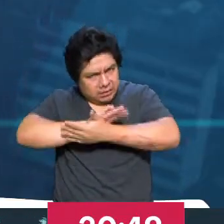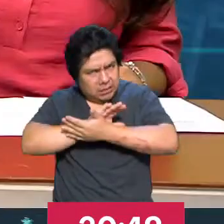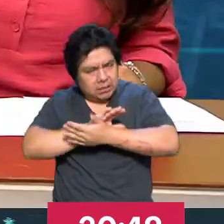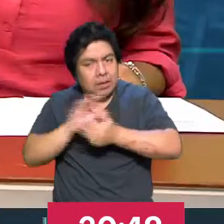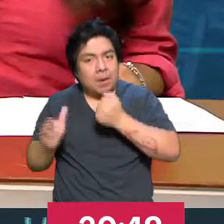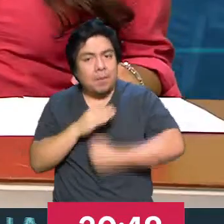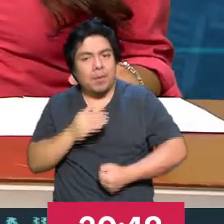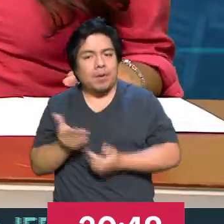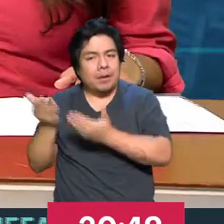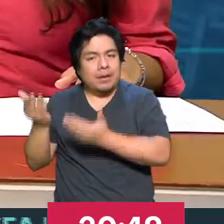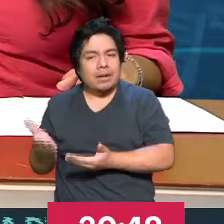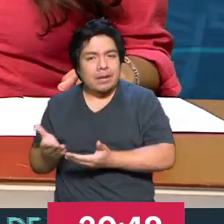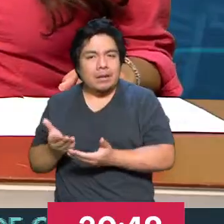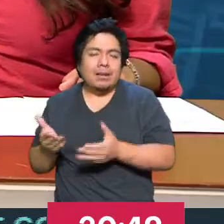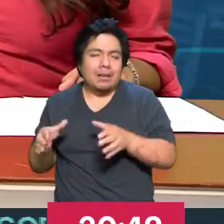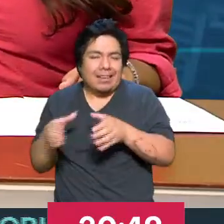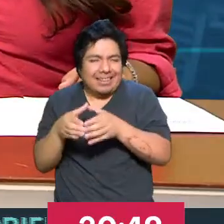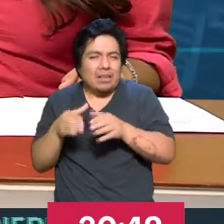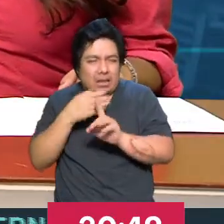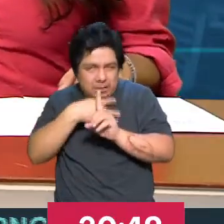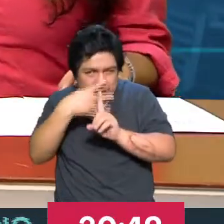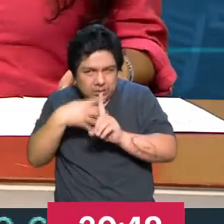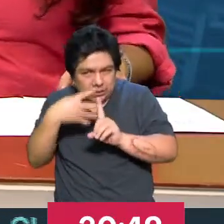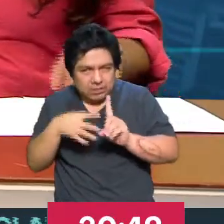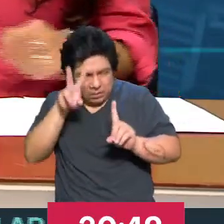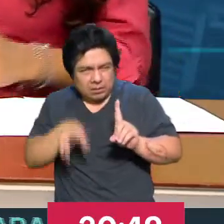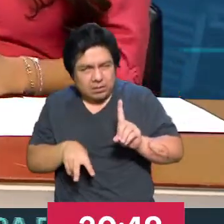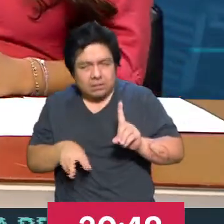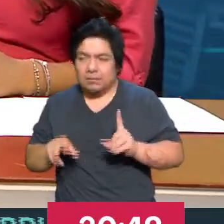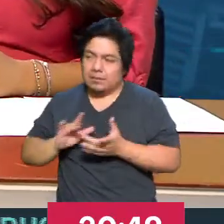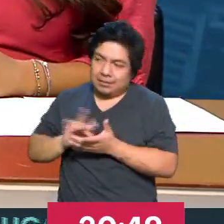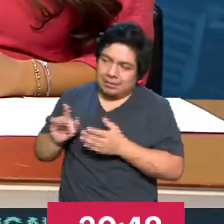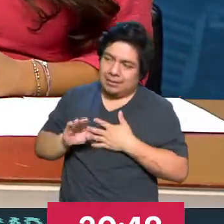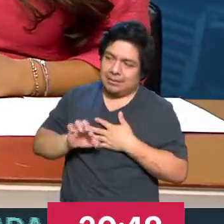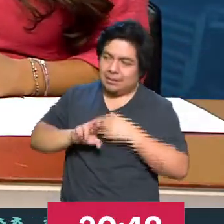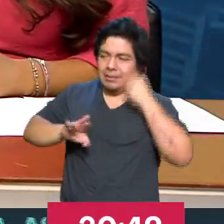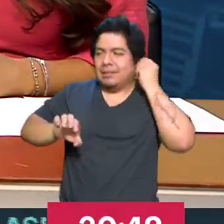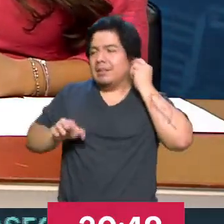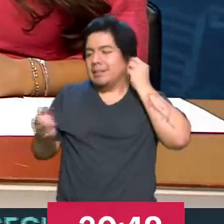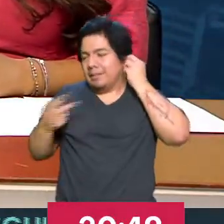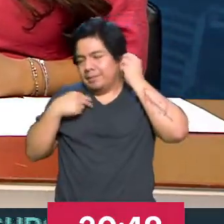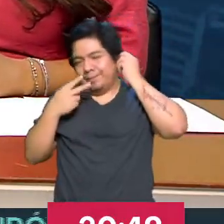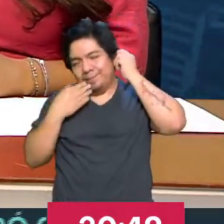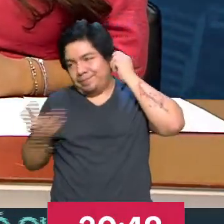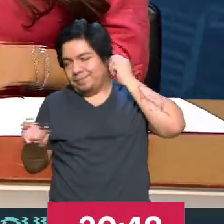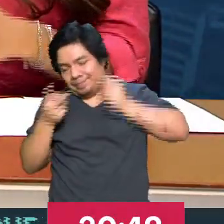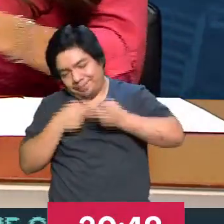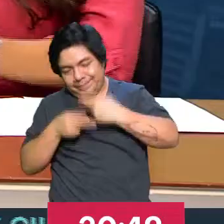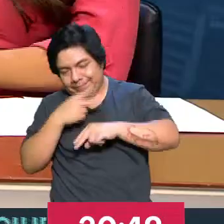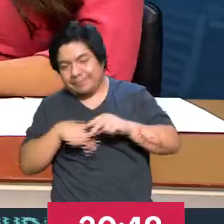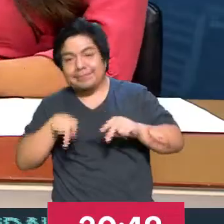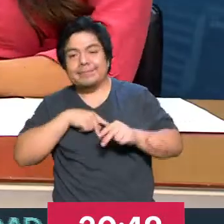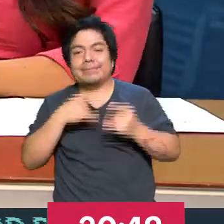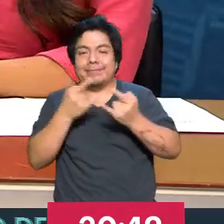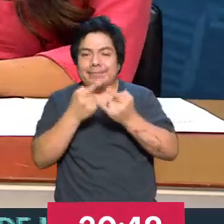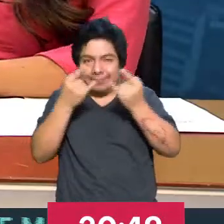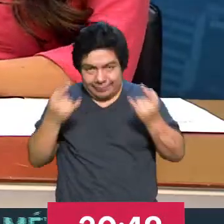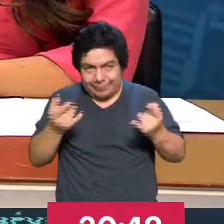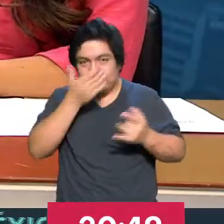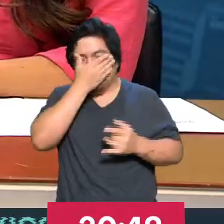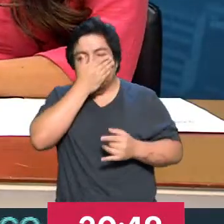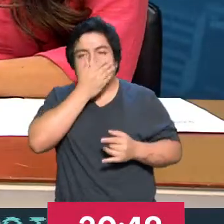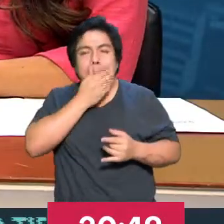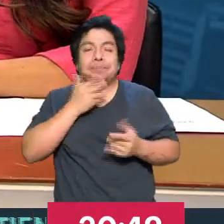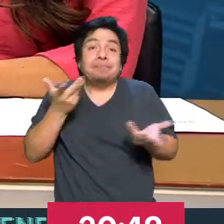por ser de la comunidad LGBT. Así es, gracias Berenice por permitirme contar un poco de mi historia, que